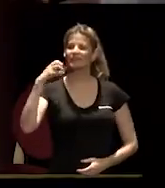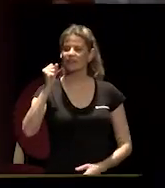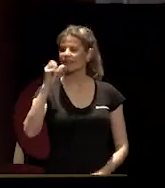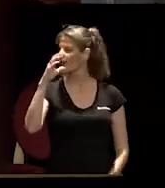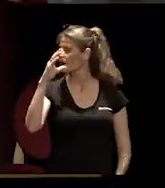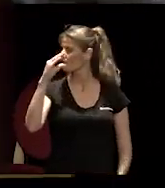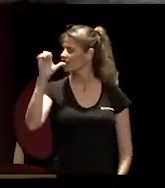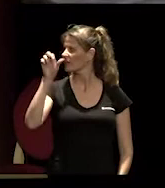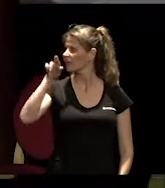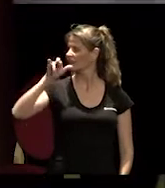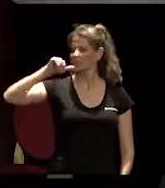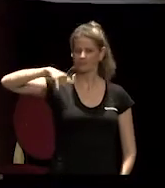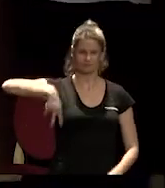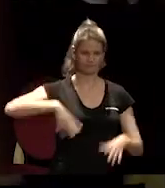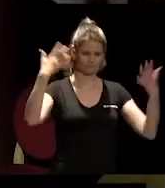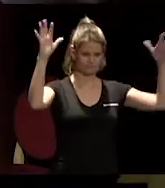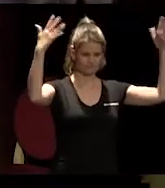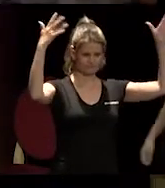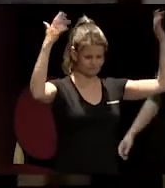Gracias.